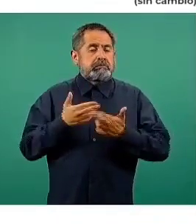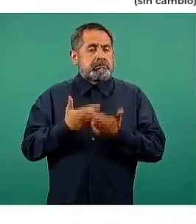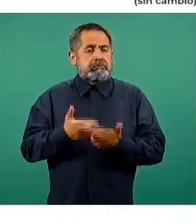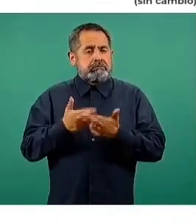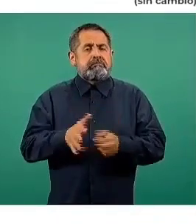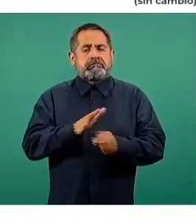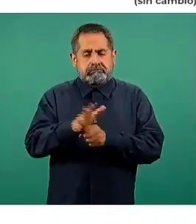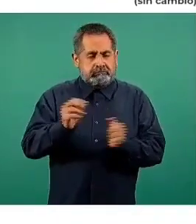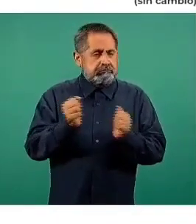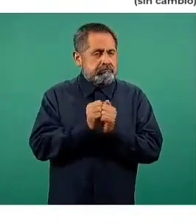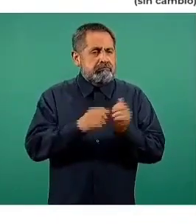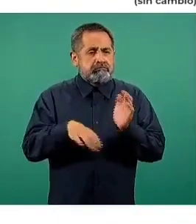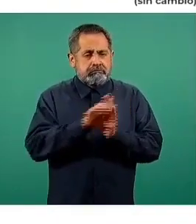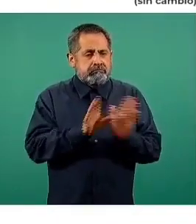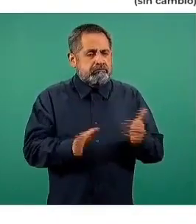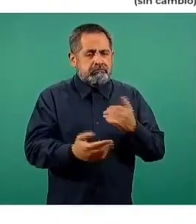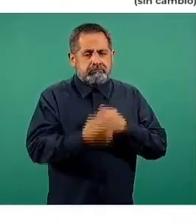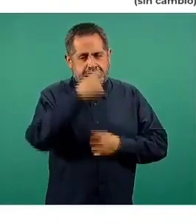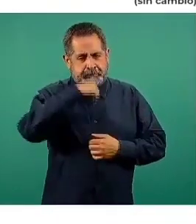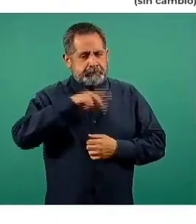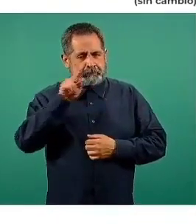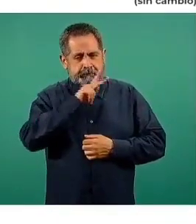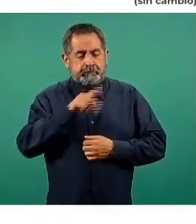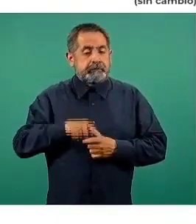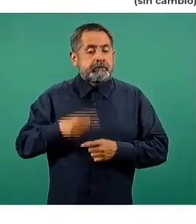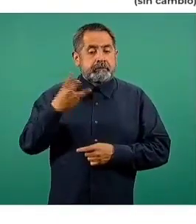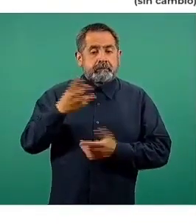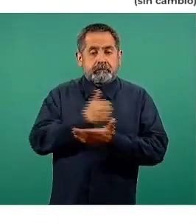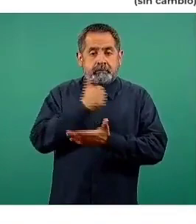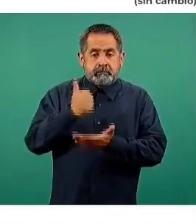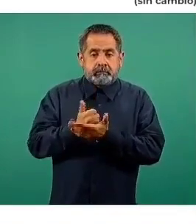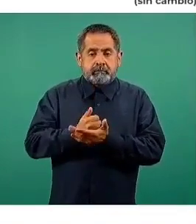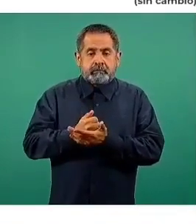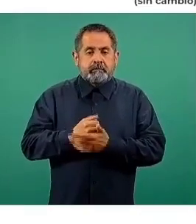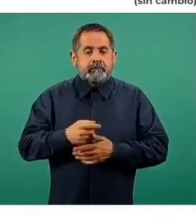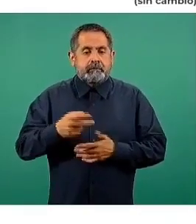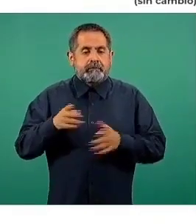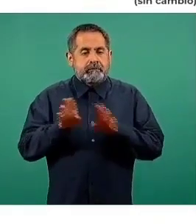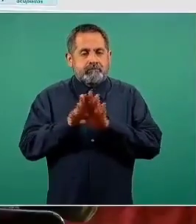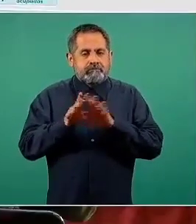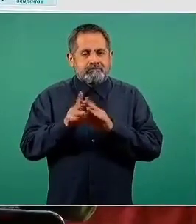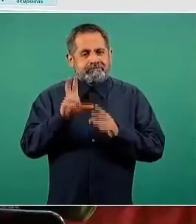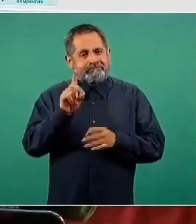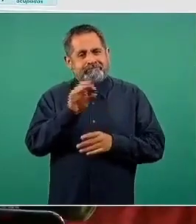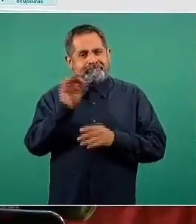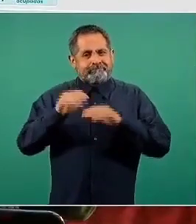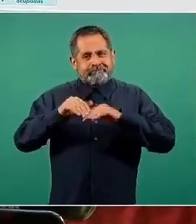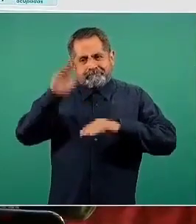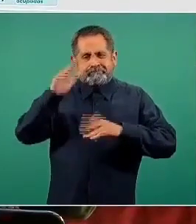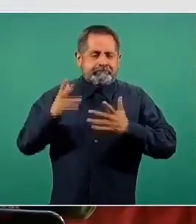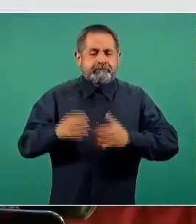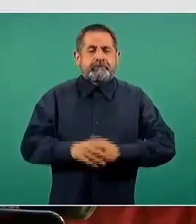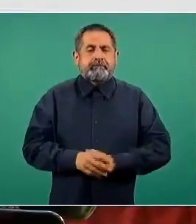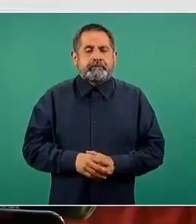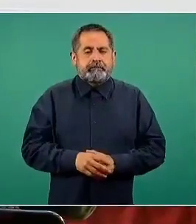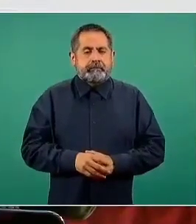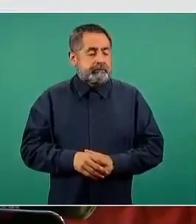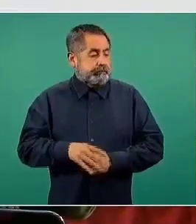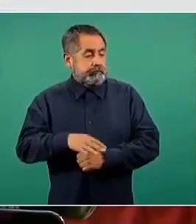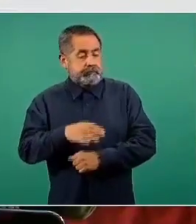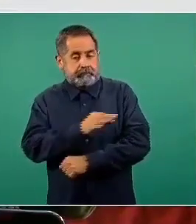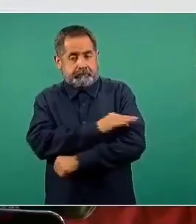federativas, Chihuahua, Ciudad de México y Tabasco, con ocupaciones superiores al 30%. La siguiente.